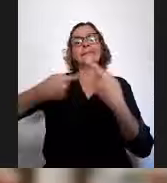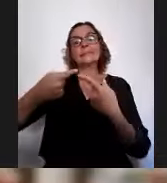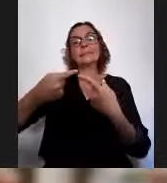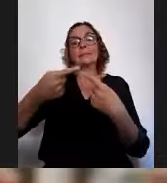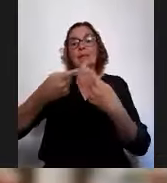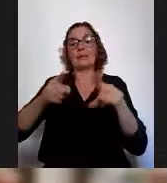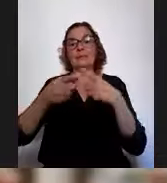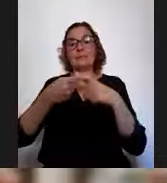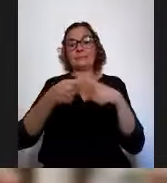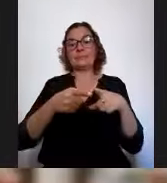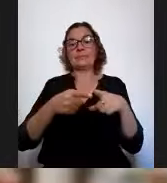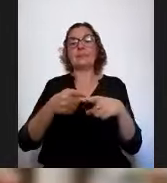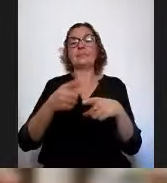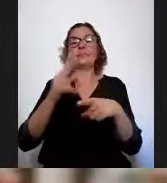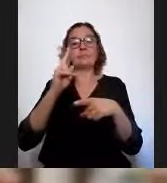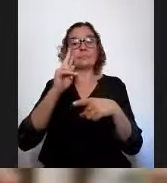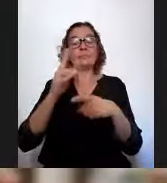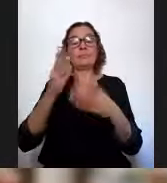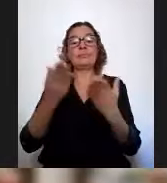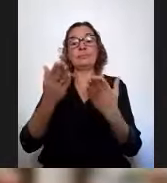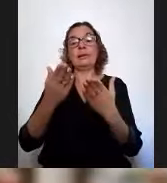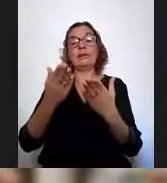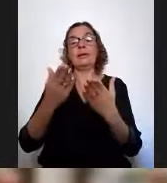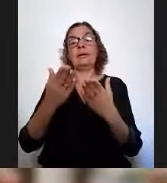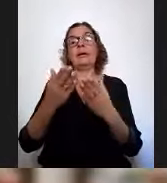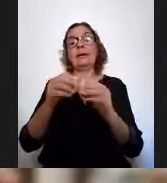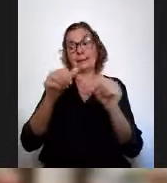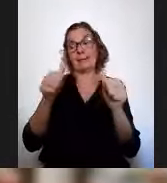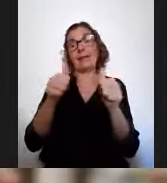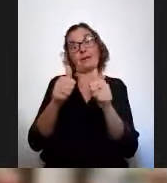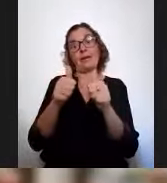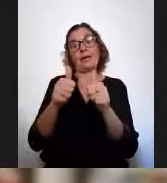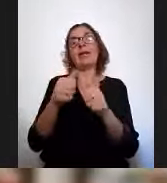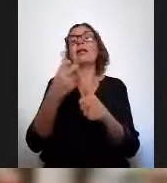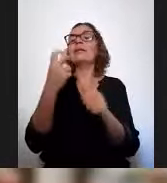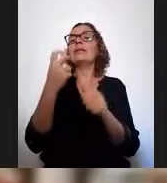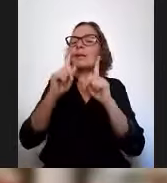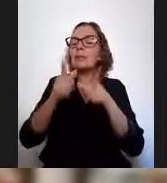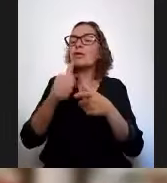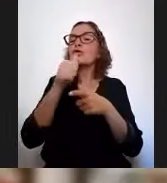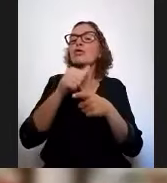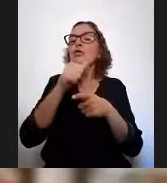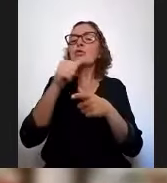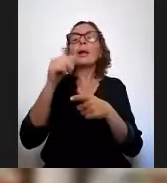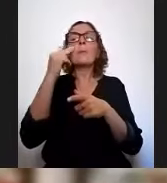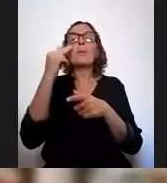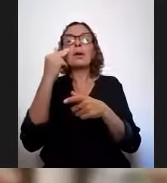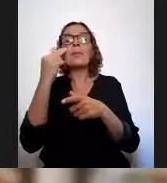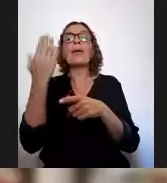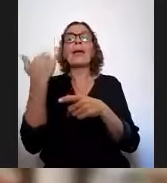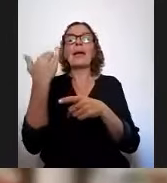vamos a ver ahora, funciona y soluciona el problema que identificamos.